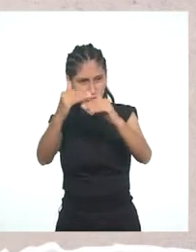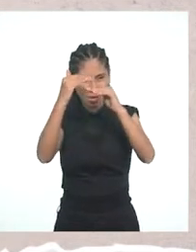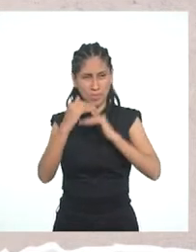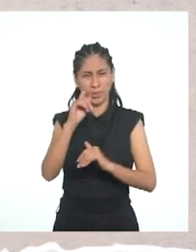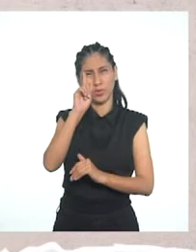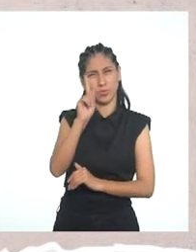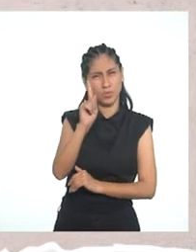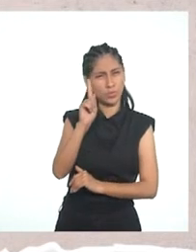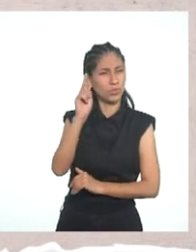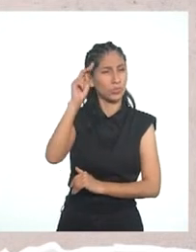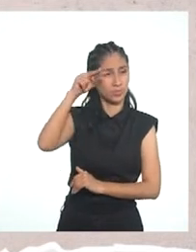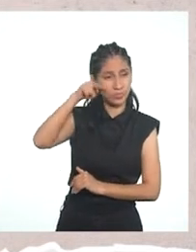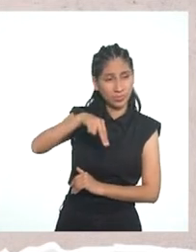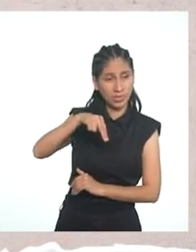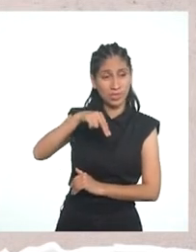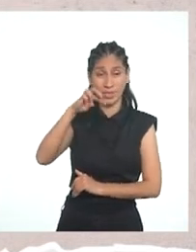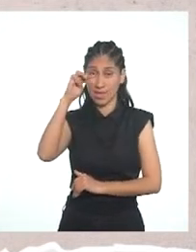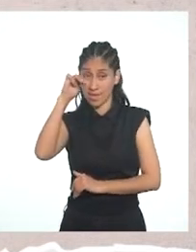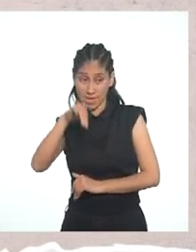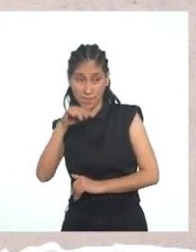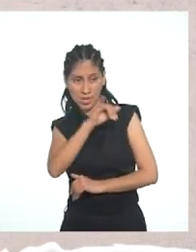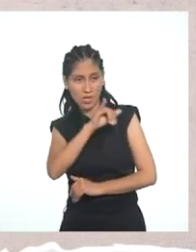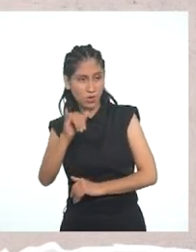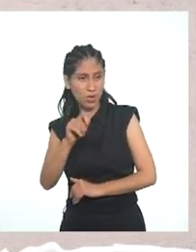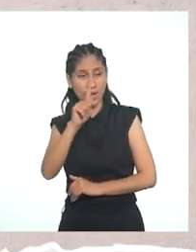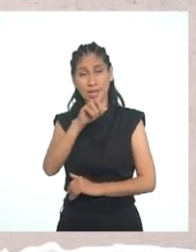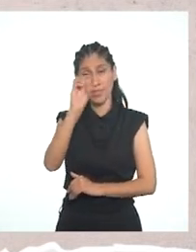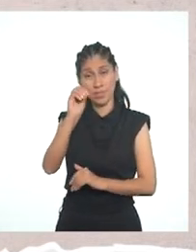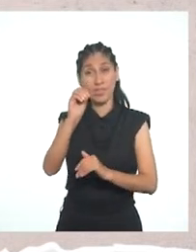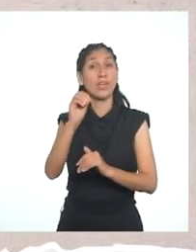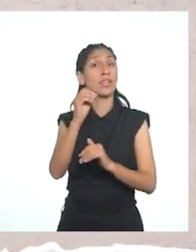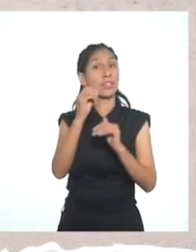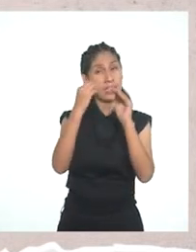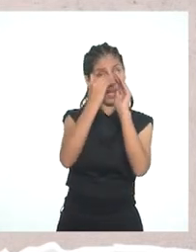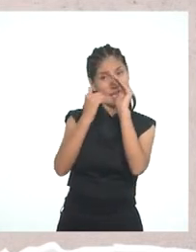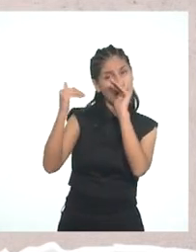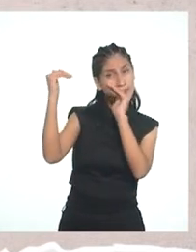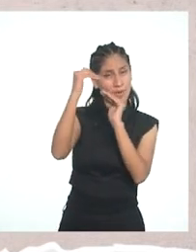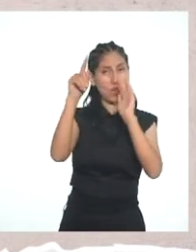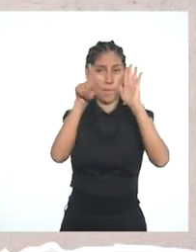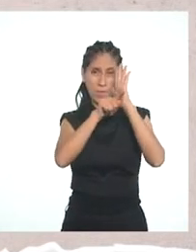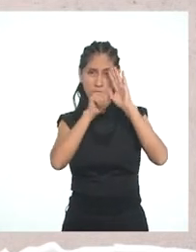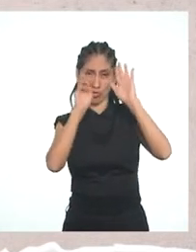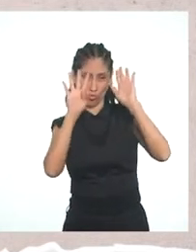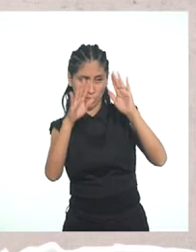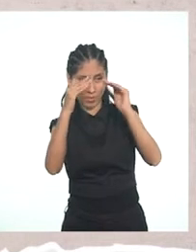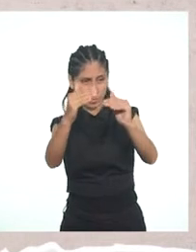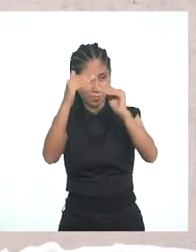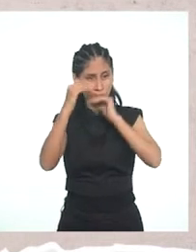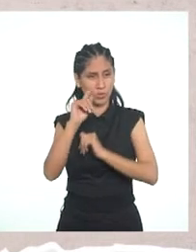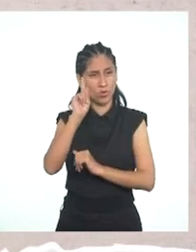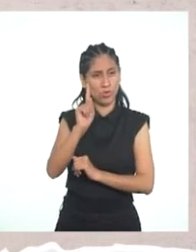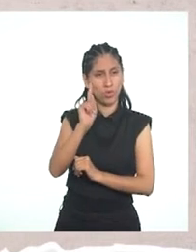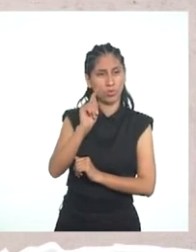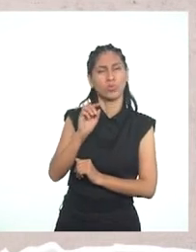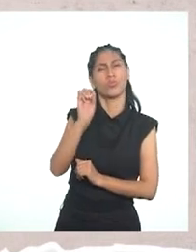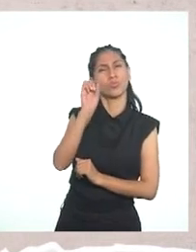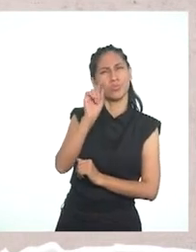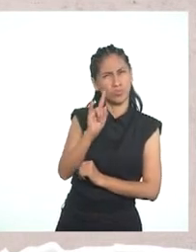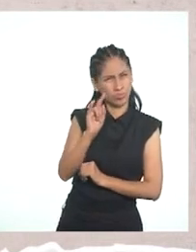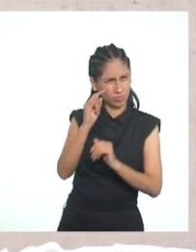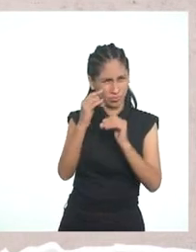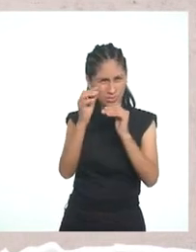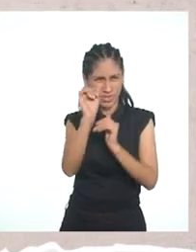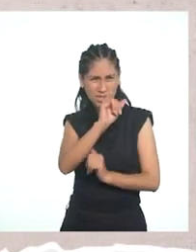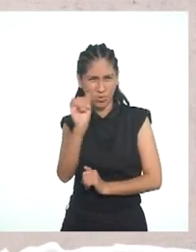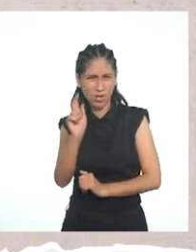es igual a 10 elevado a la menos 9 metros. Un micrómetro es igual a